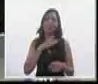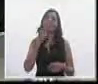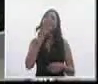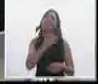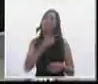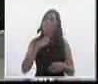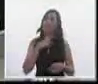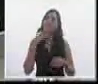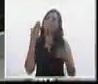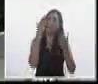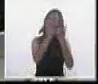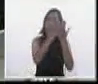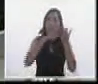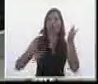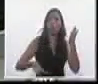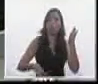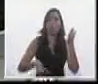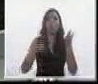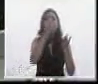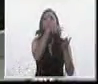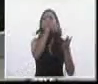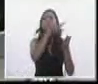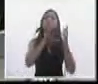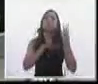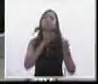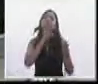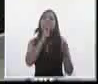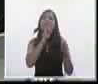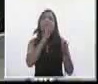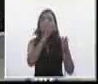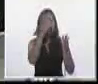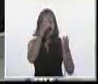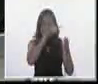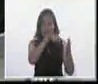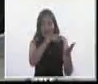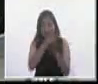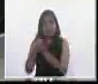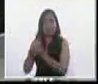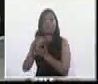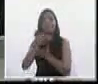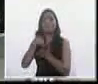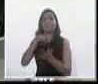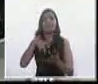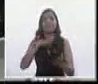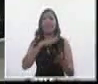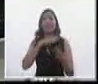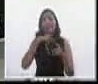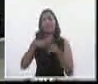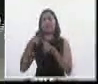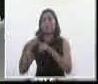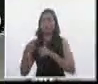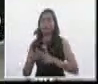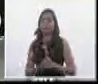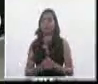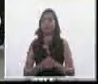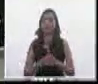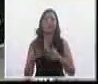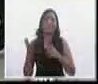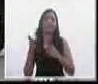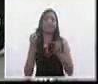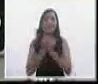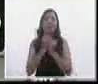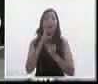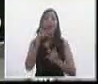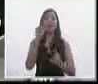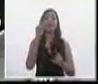llegar al gobierno porque ellos no nos hacen llegar cosas para ayudar darnos a los que tenemos capacidades distintas y él